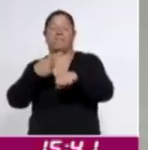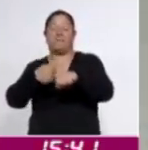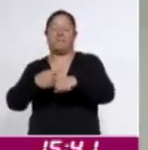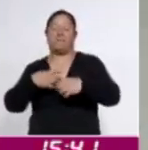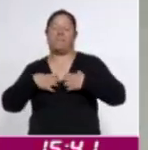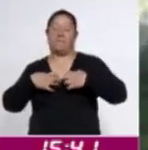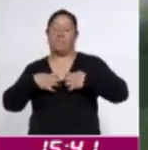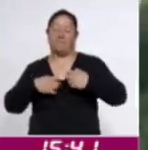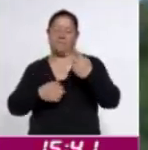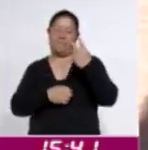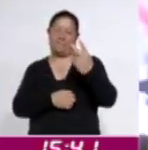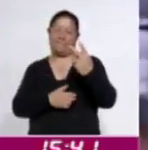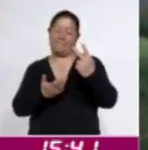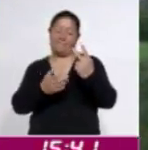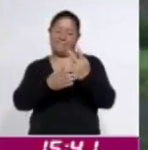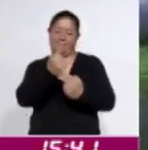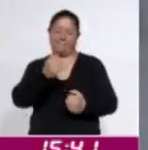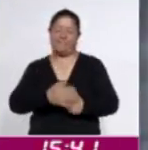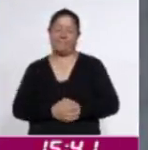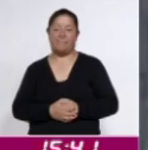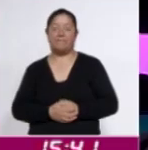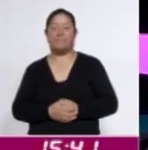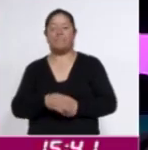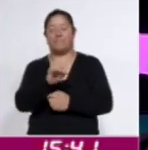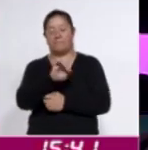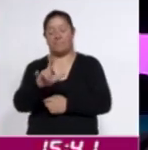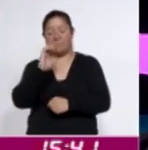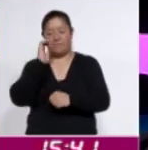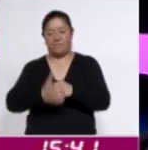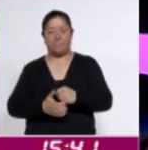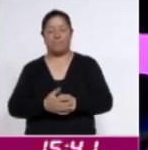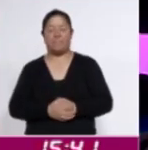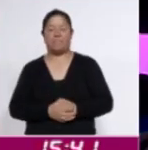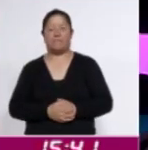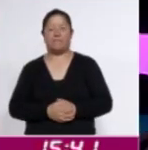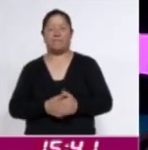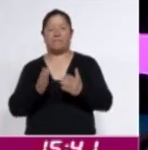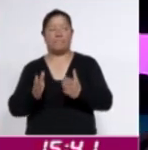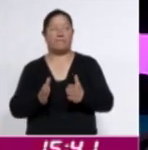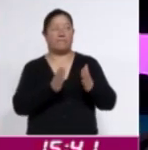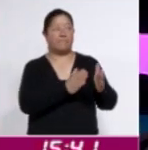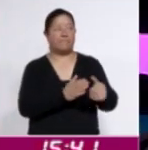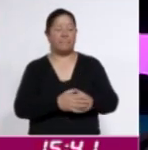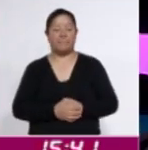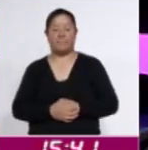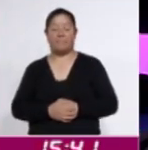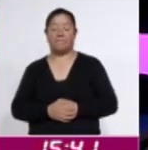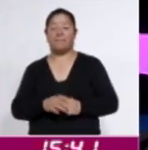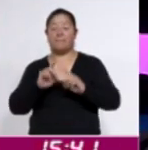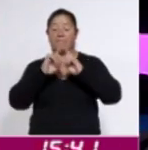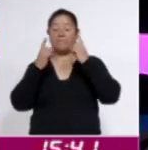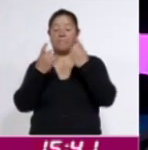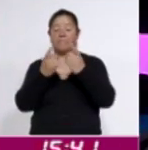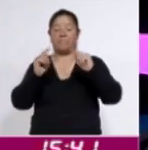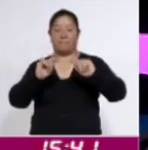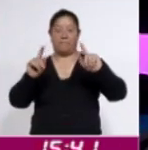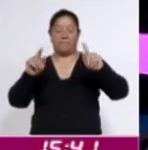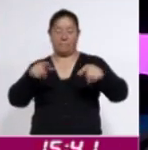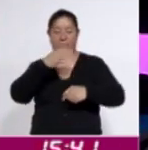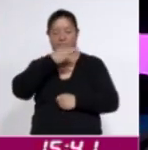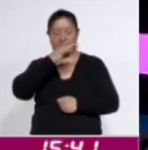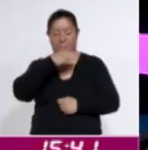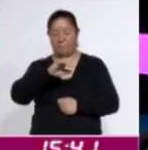Para Corazón Noticias, Edith López. Y en otros temas, celebrará la diócesis de Tlaxcala